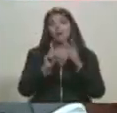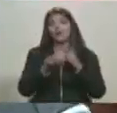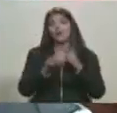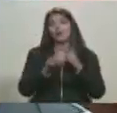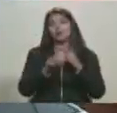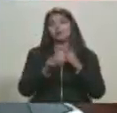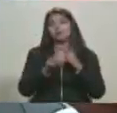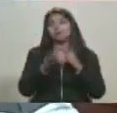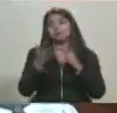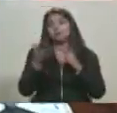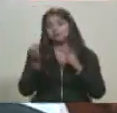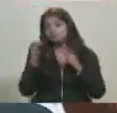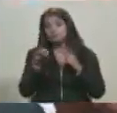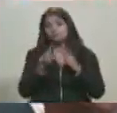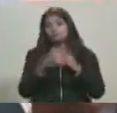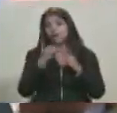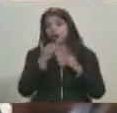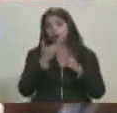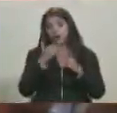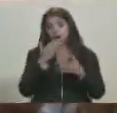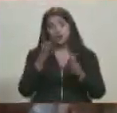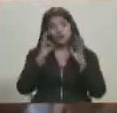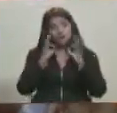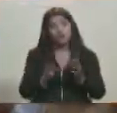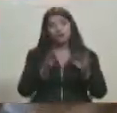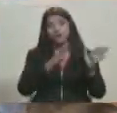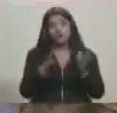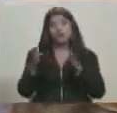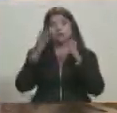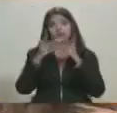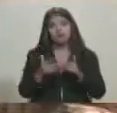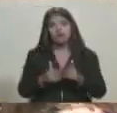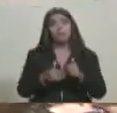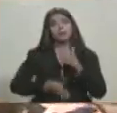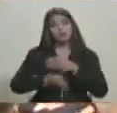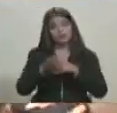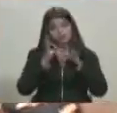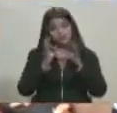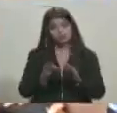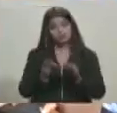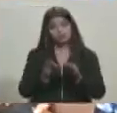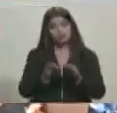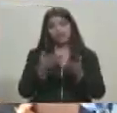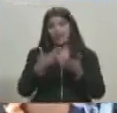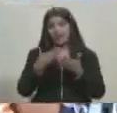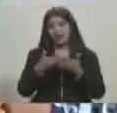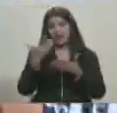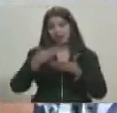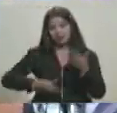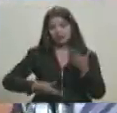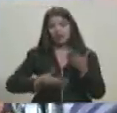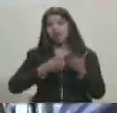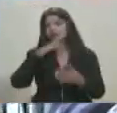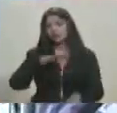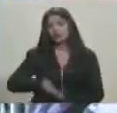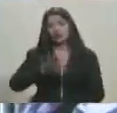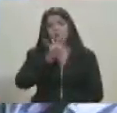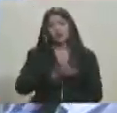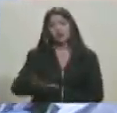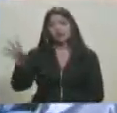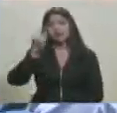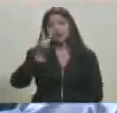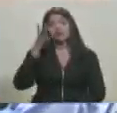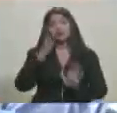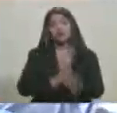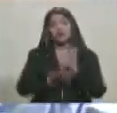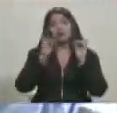de un acto formal administrativo para que quede vigencia en las actas y quede vigencia en la historia de este país de las decisiones